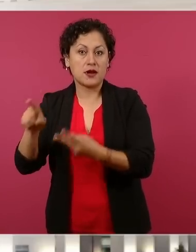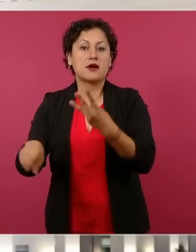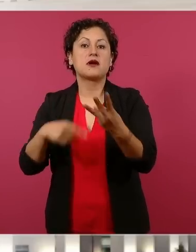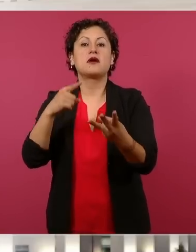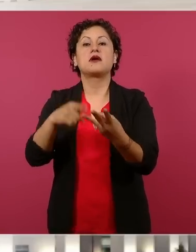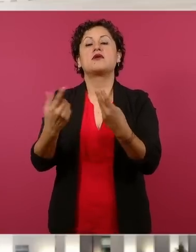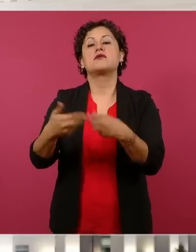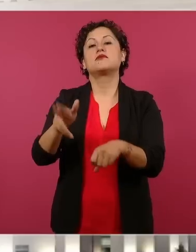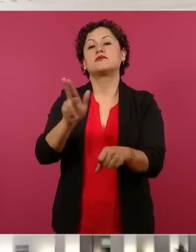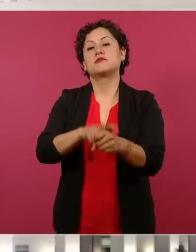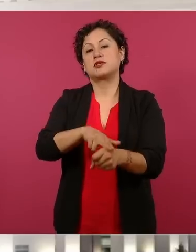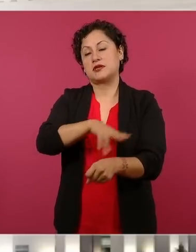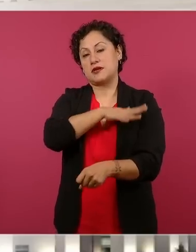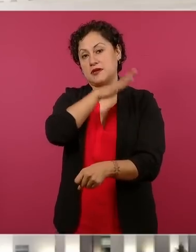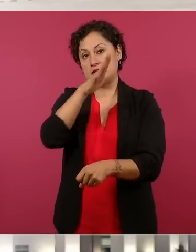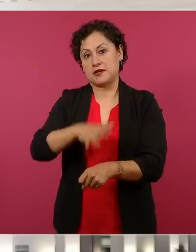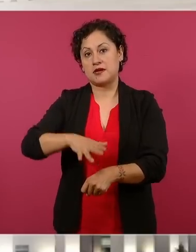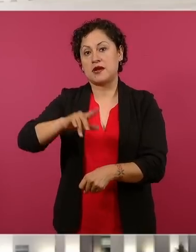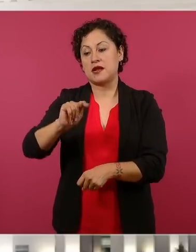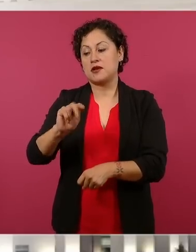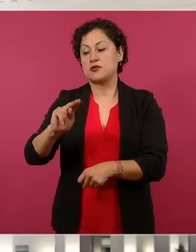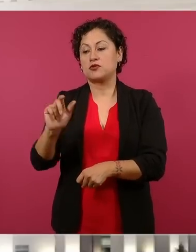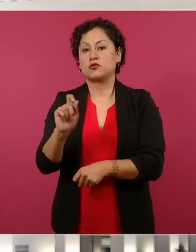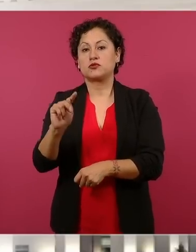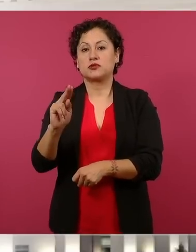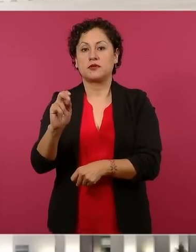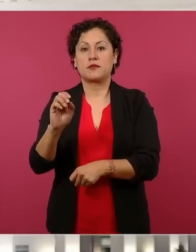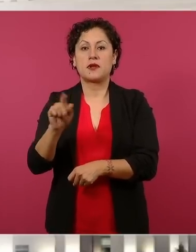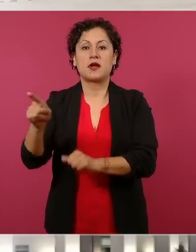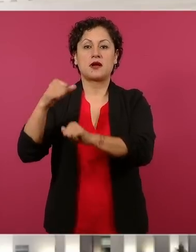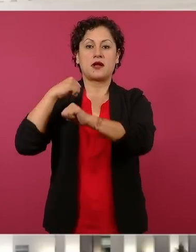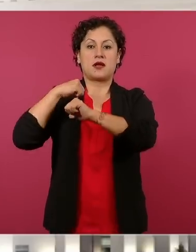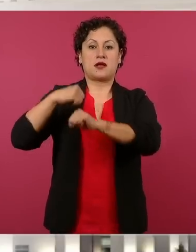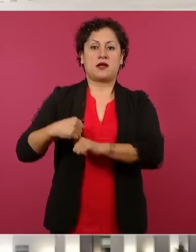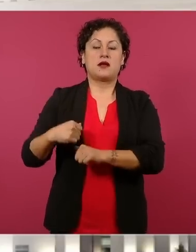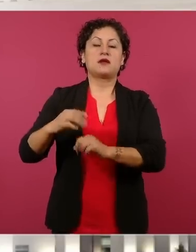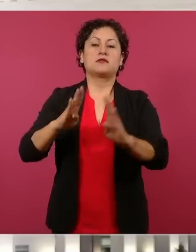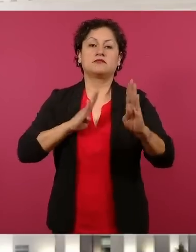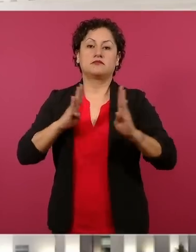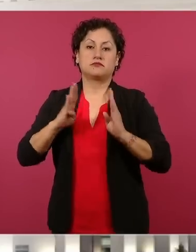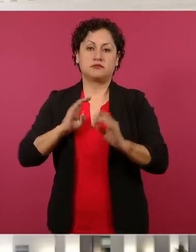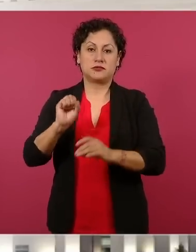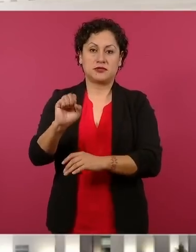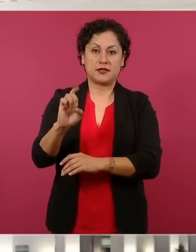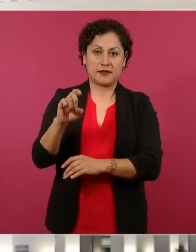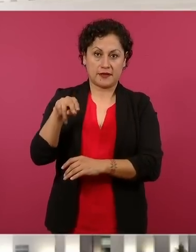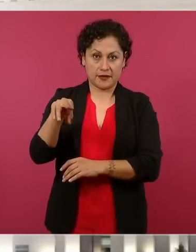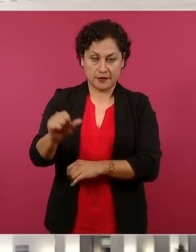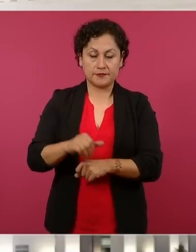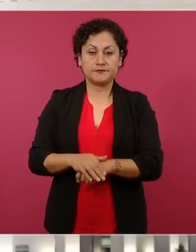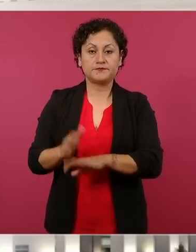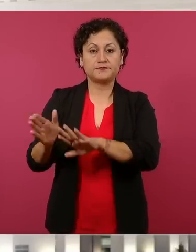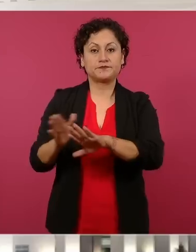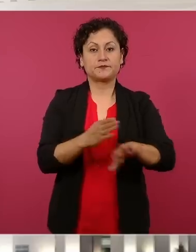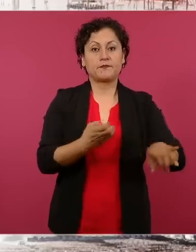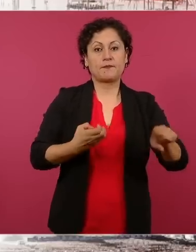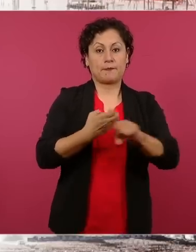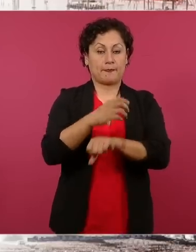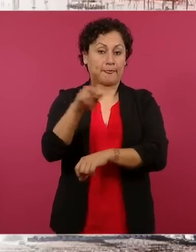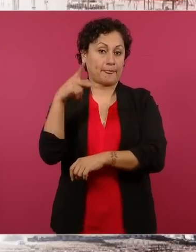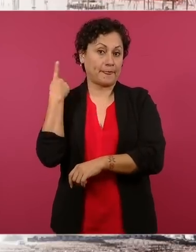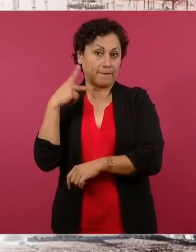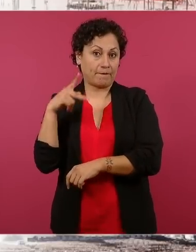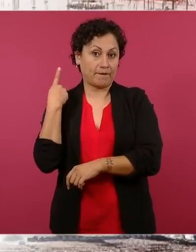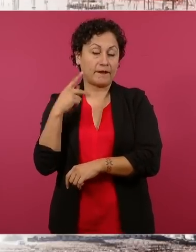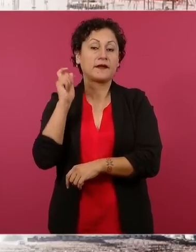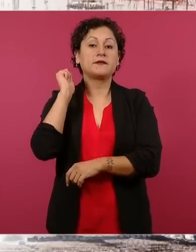General de Tustepec que está construyendo la Secretaría de la Defensa Nacional. En el caso de Puebla, el Hospital General de